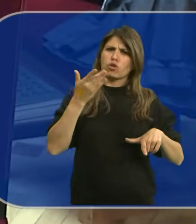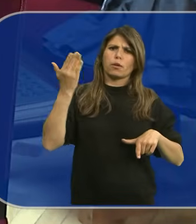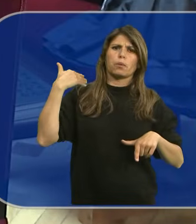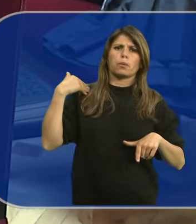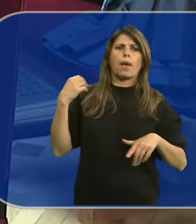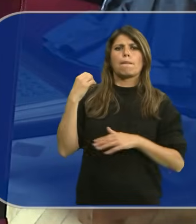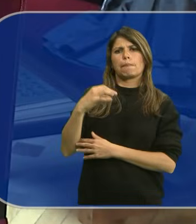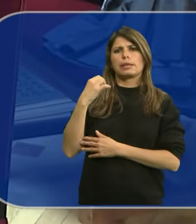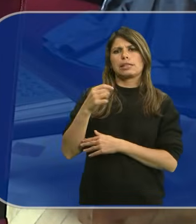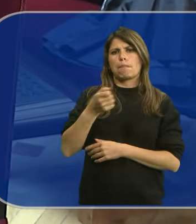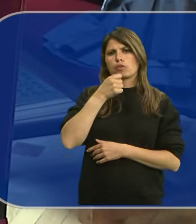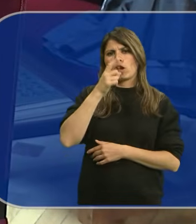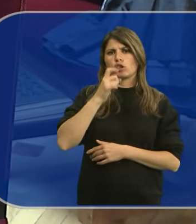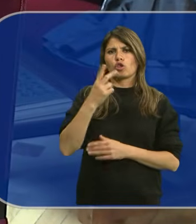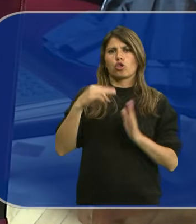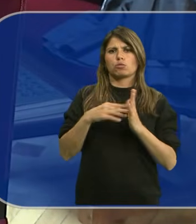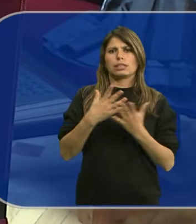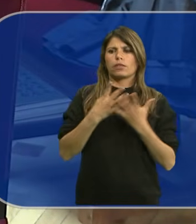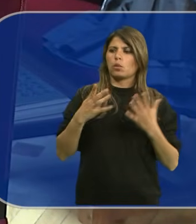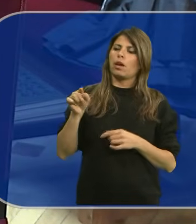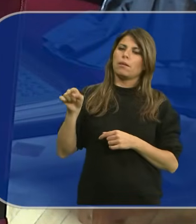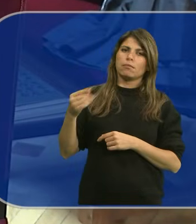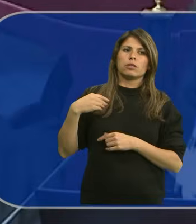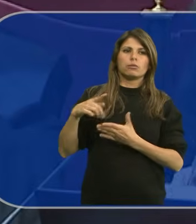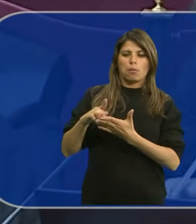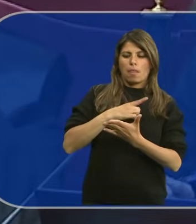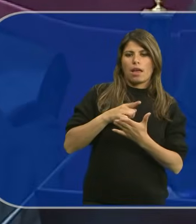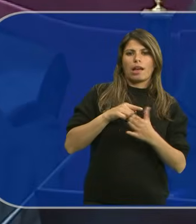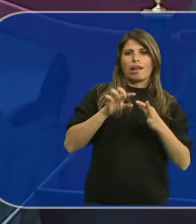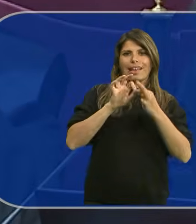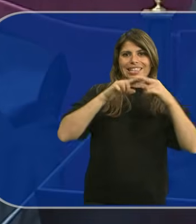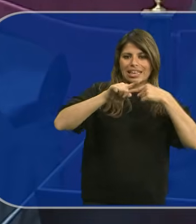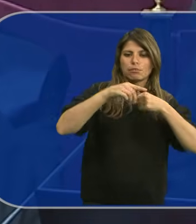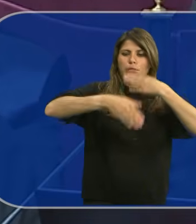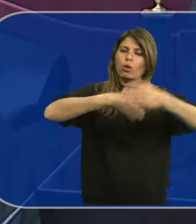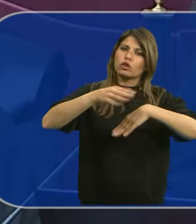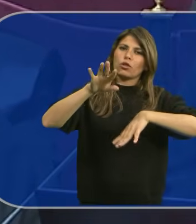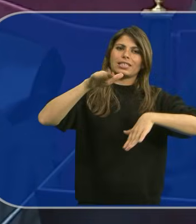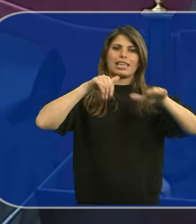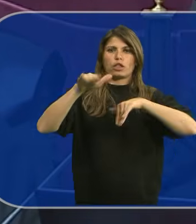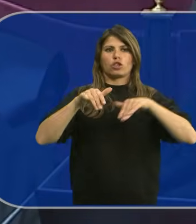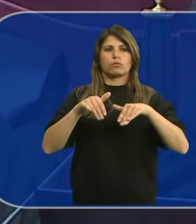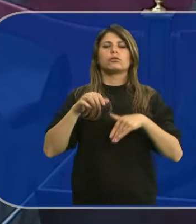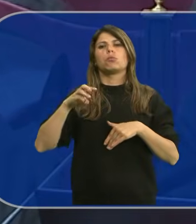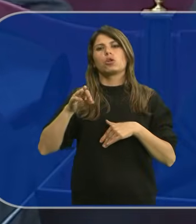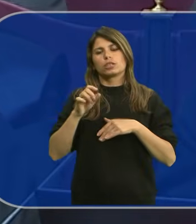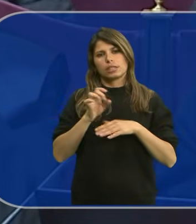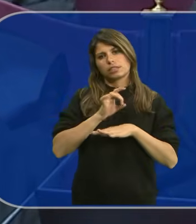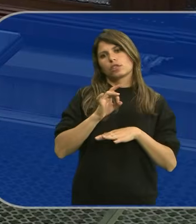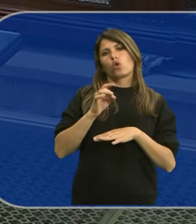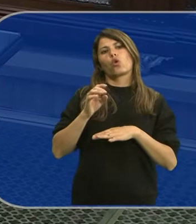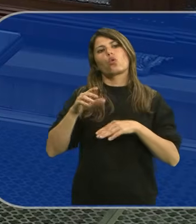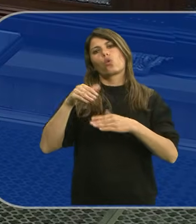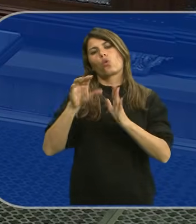mitin del PSOE en el 2019 y que fue este quien le remitió unos enlaces para un proceso de selección después de haberle enviado a Montes su currículum a